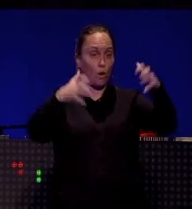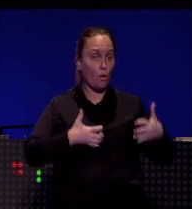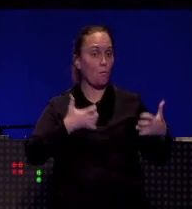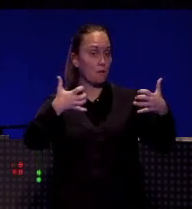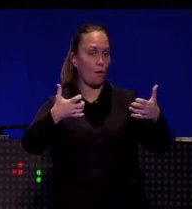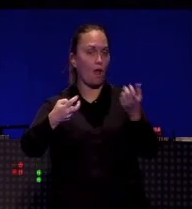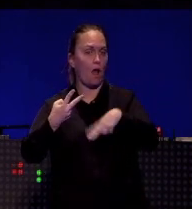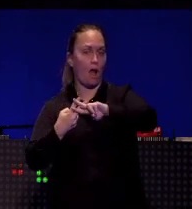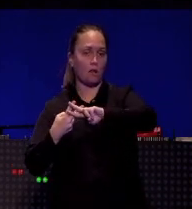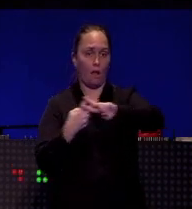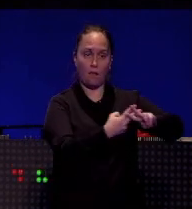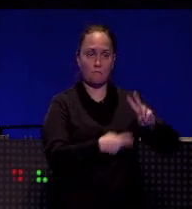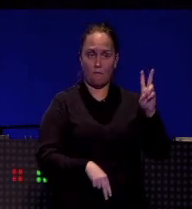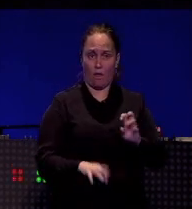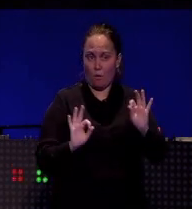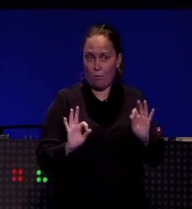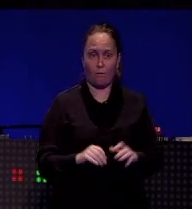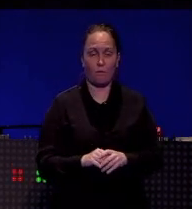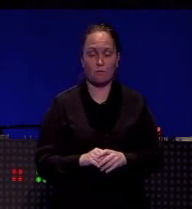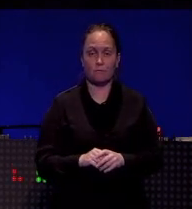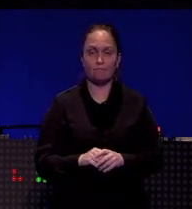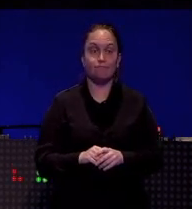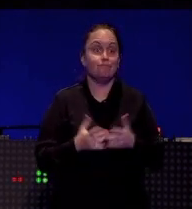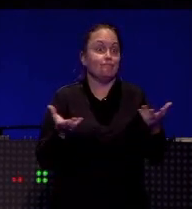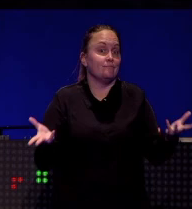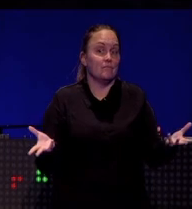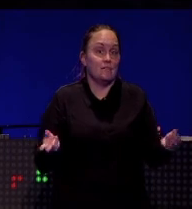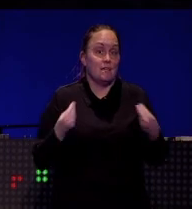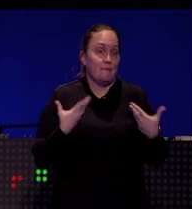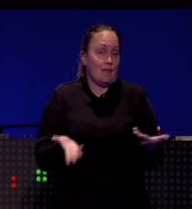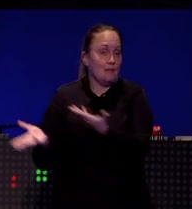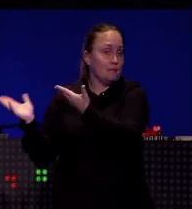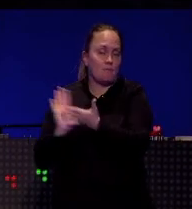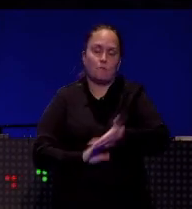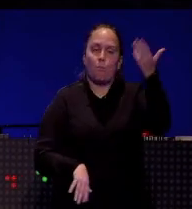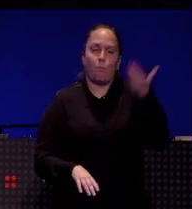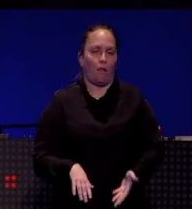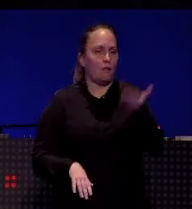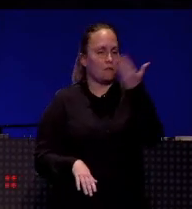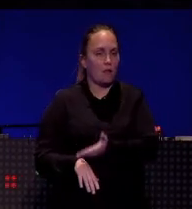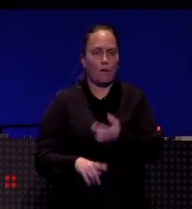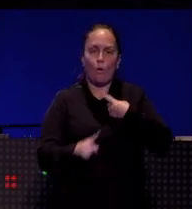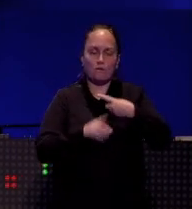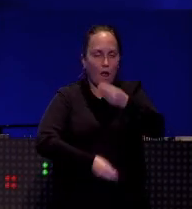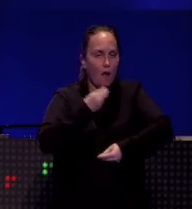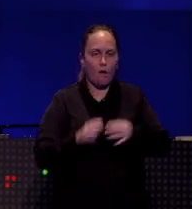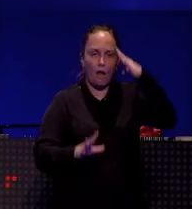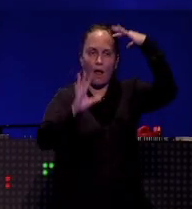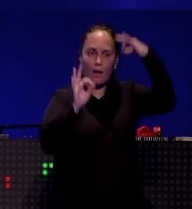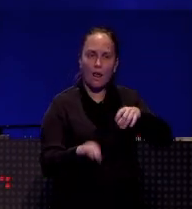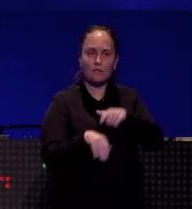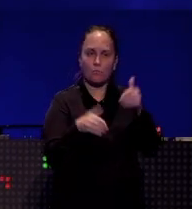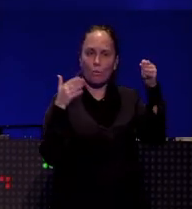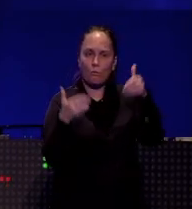sirven igual como todo en la vida aquí creer en lo que haces dedicarle tiempo no